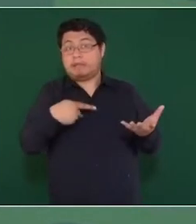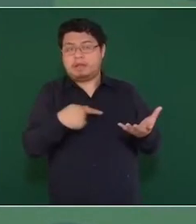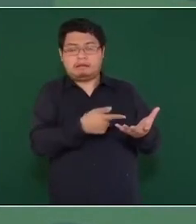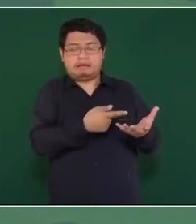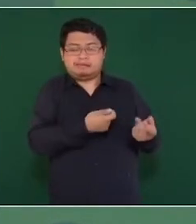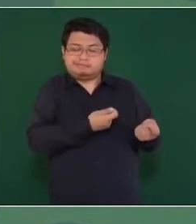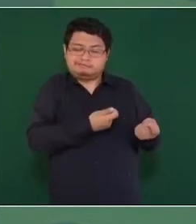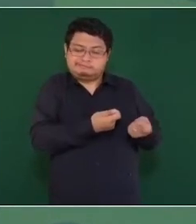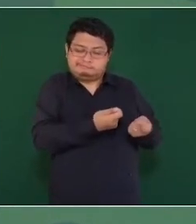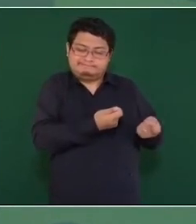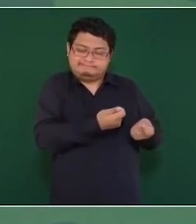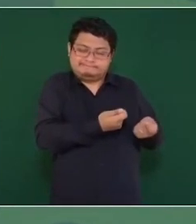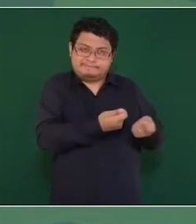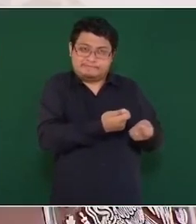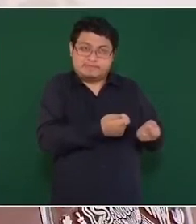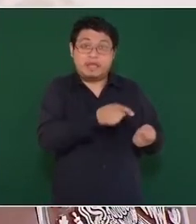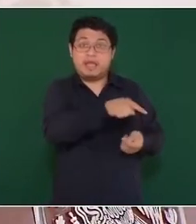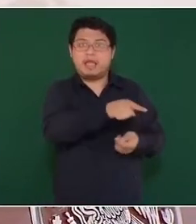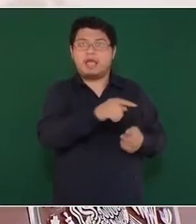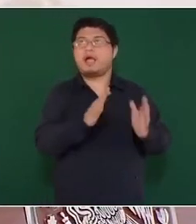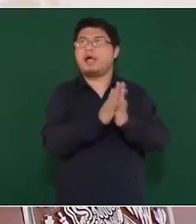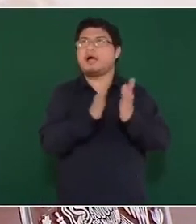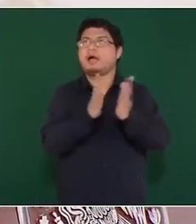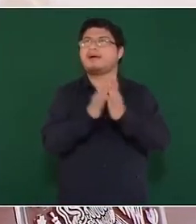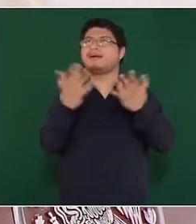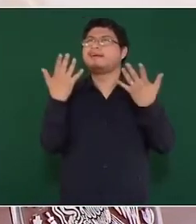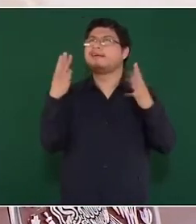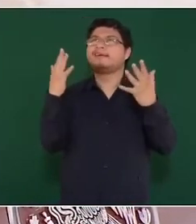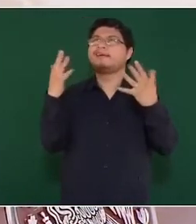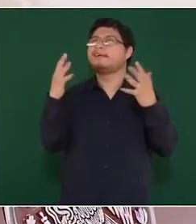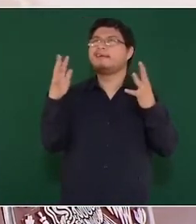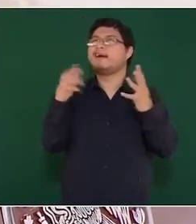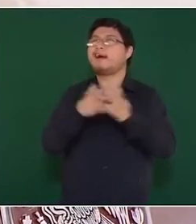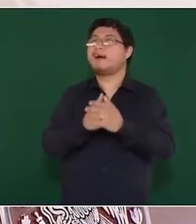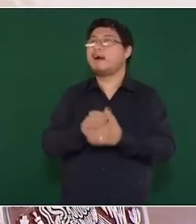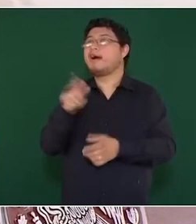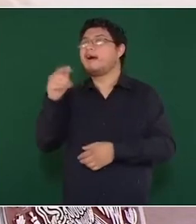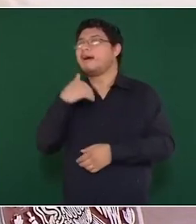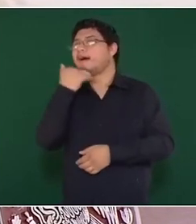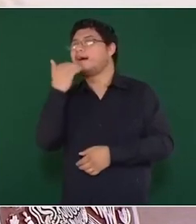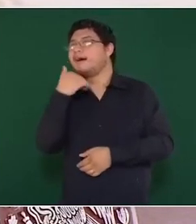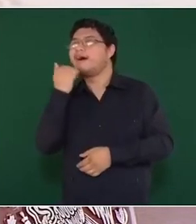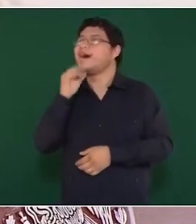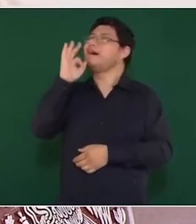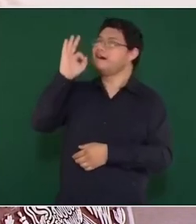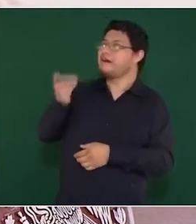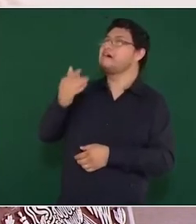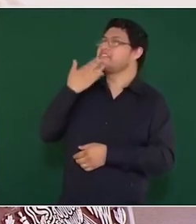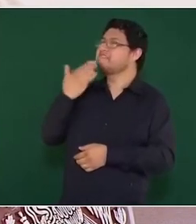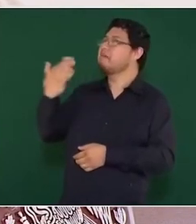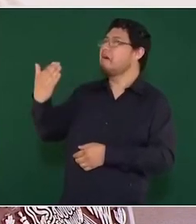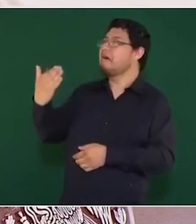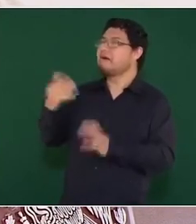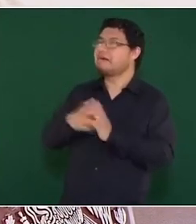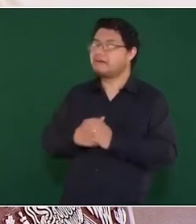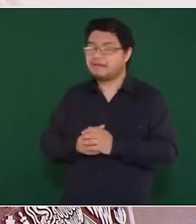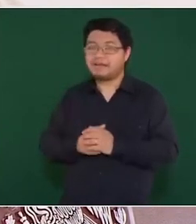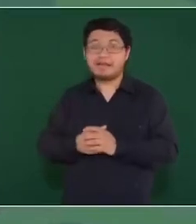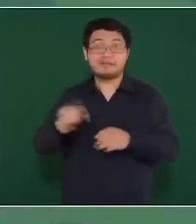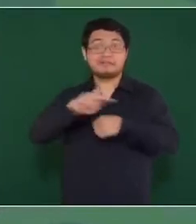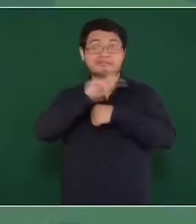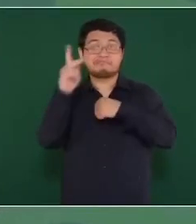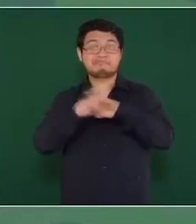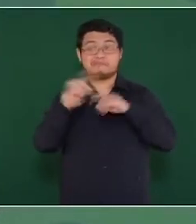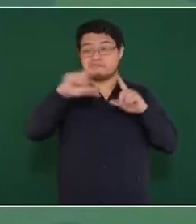siguiera aplaudiendo el saqueo, la corrupción, el que el país